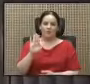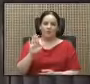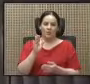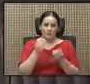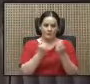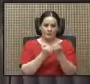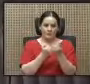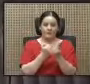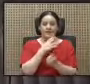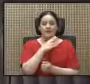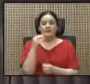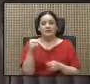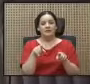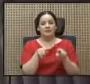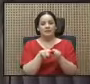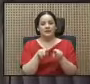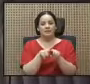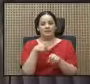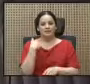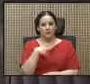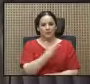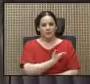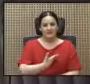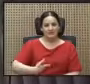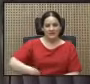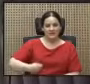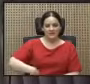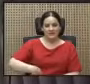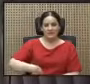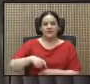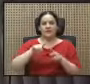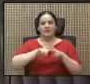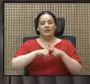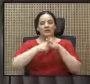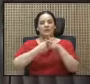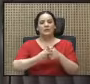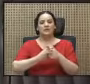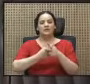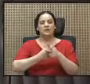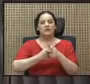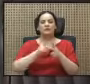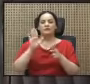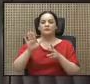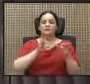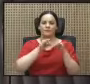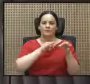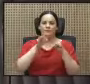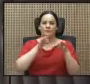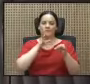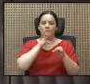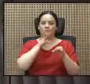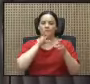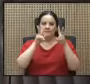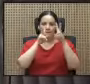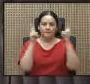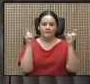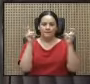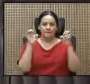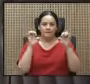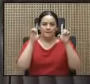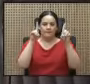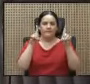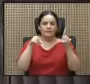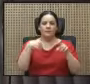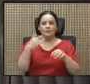El señor presidente inicia su disertación hablando de educación. Cuando se viene